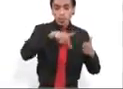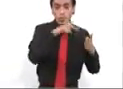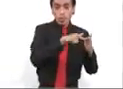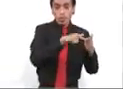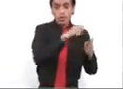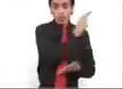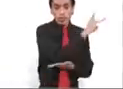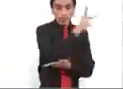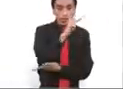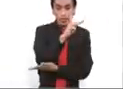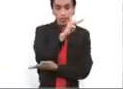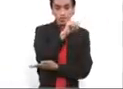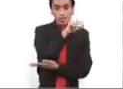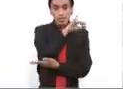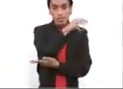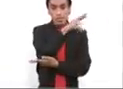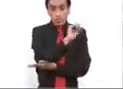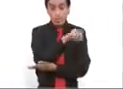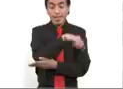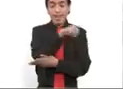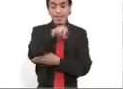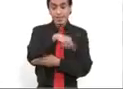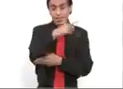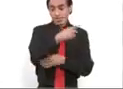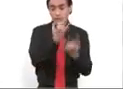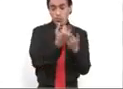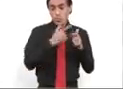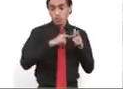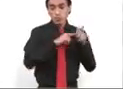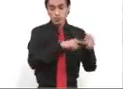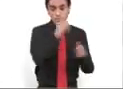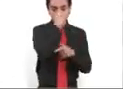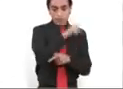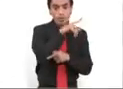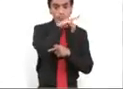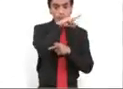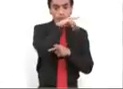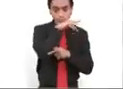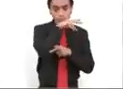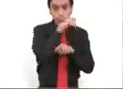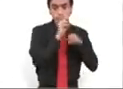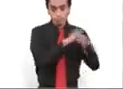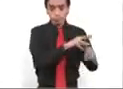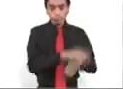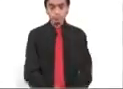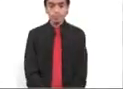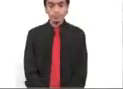espejo, donde continuará el proceso masivo de chatarrización.